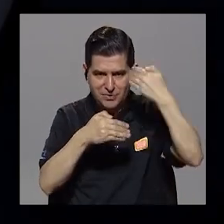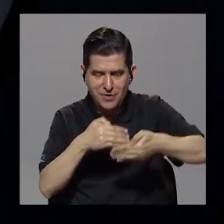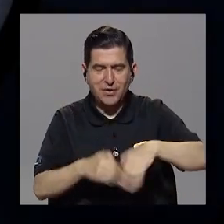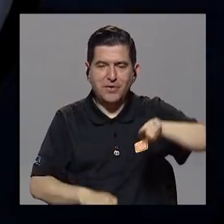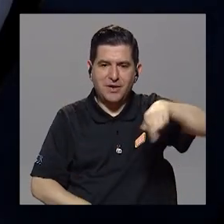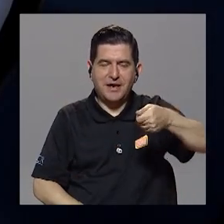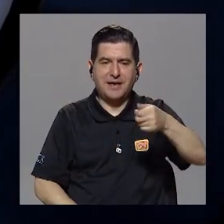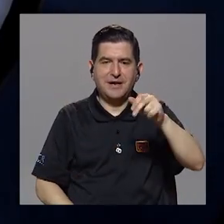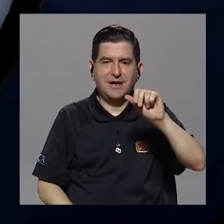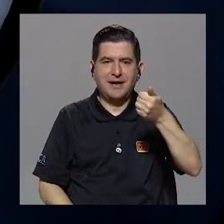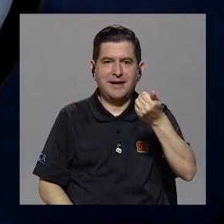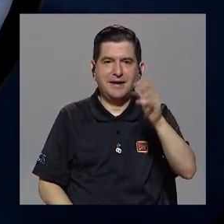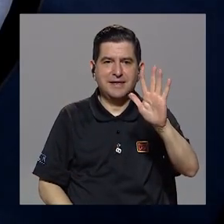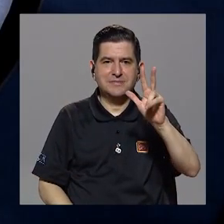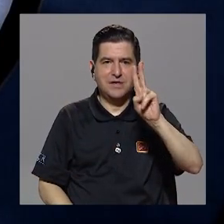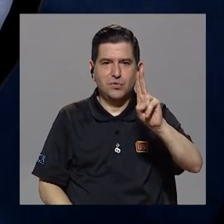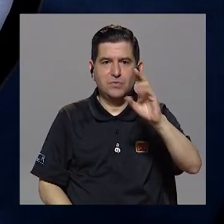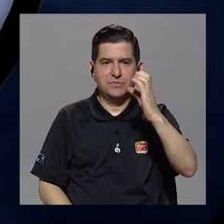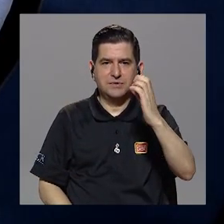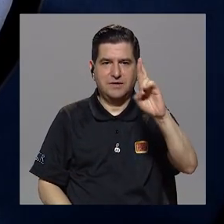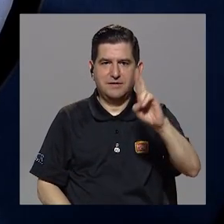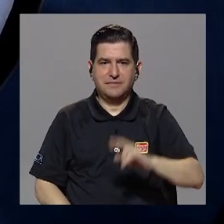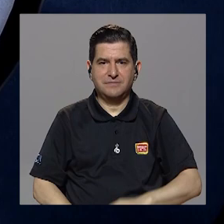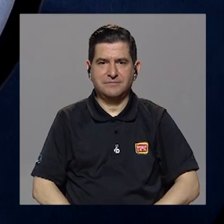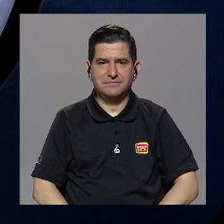acá a su canal 15, Universidad de Costa Rica.